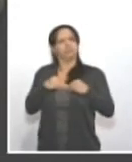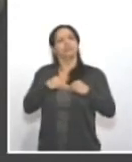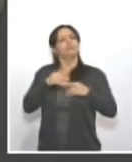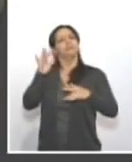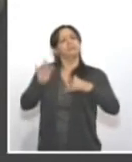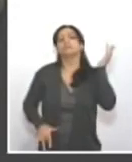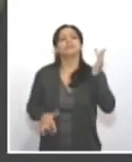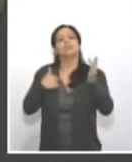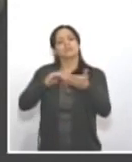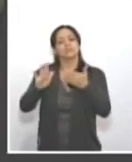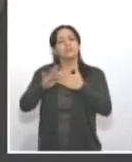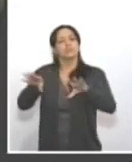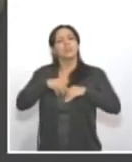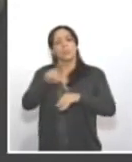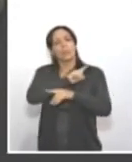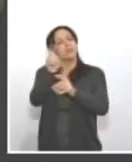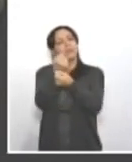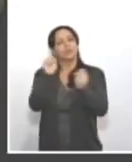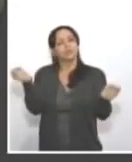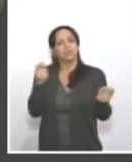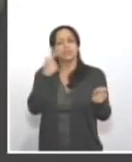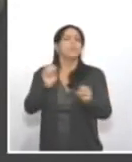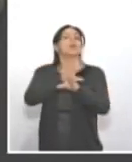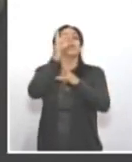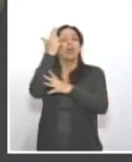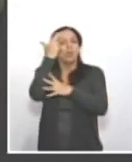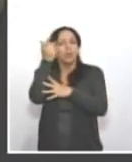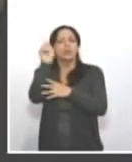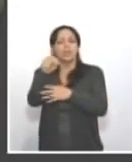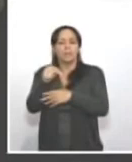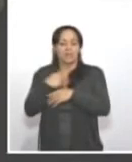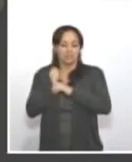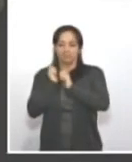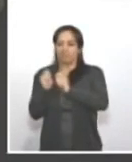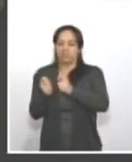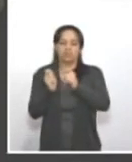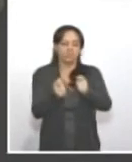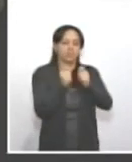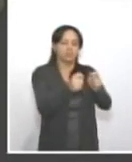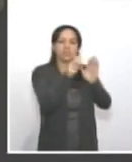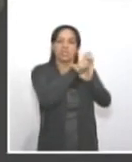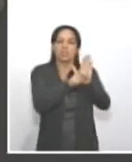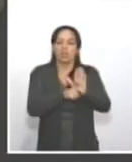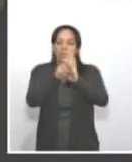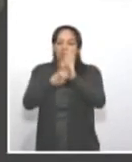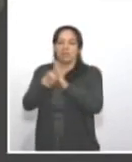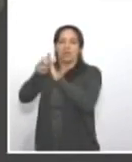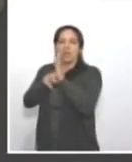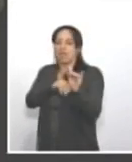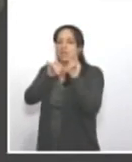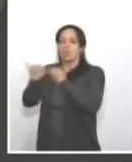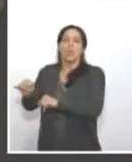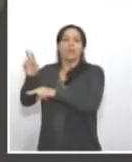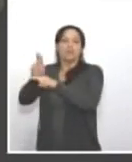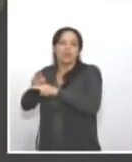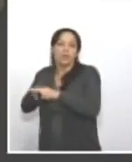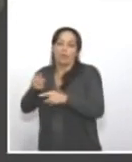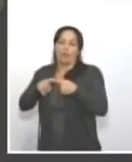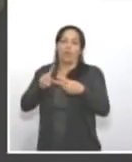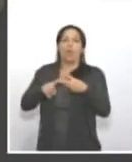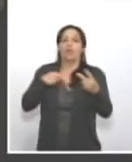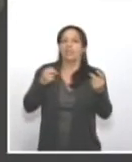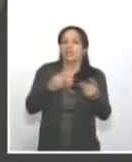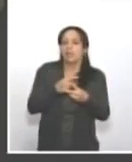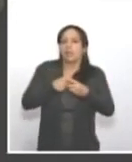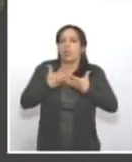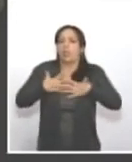por completo inaceptable, y por supuesto aplicarles normas de narcotraficantes o de terroristas